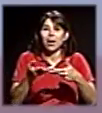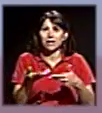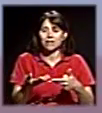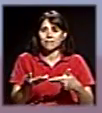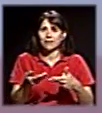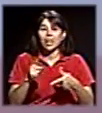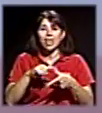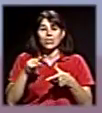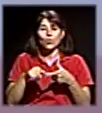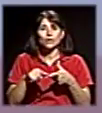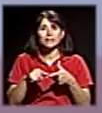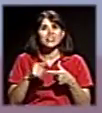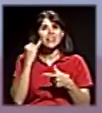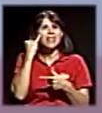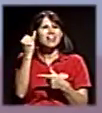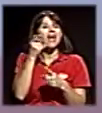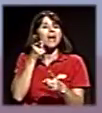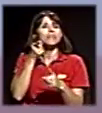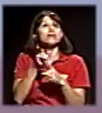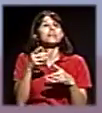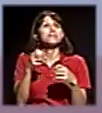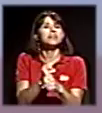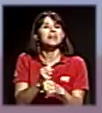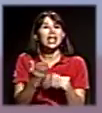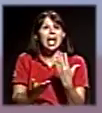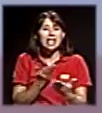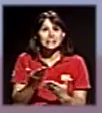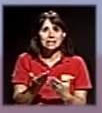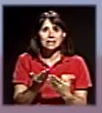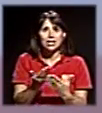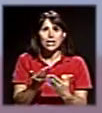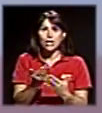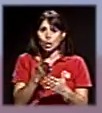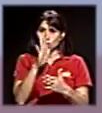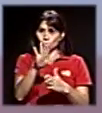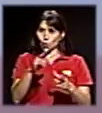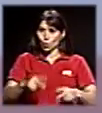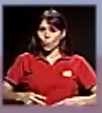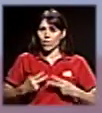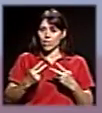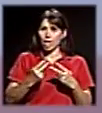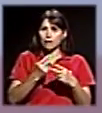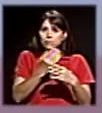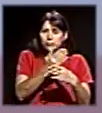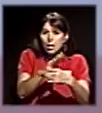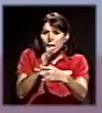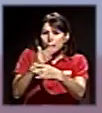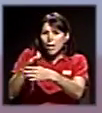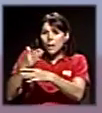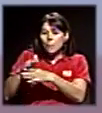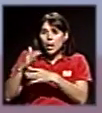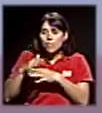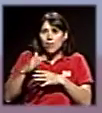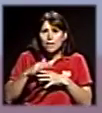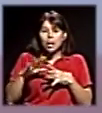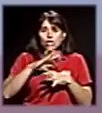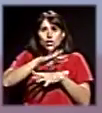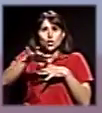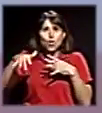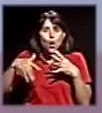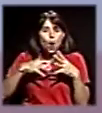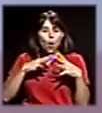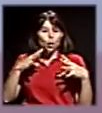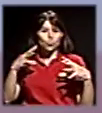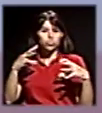idea es realmente integrar todas las partes de tu vida sin negar ninguna de ellas que es